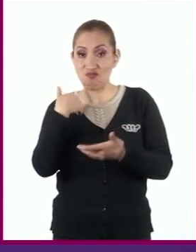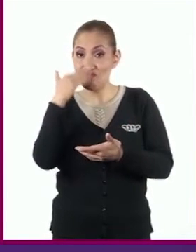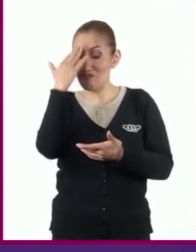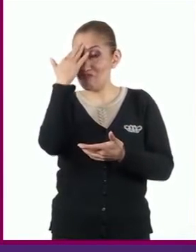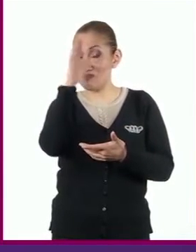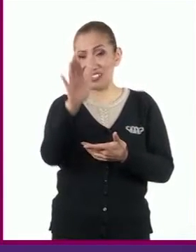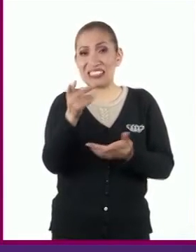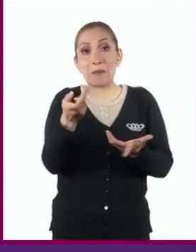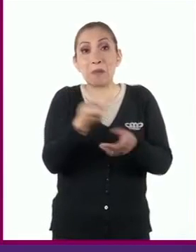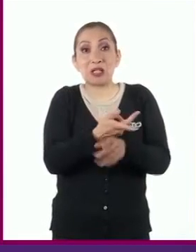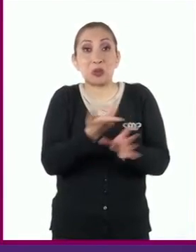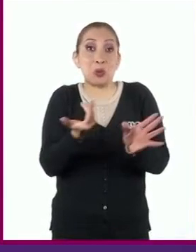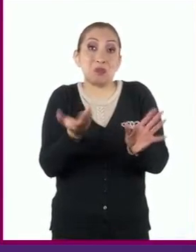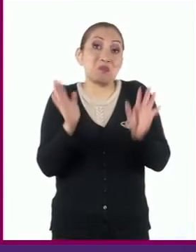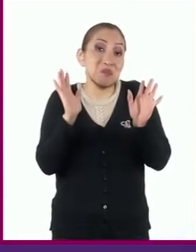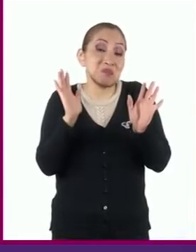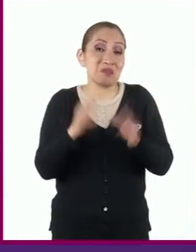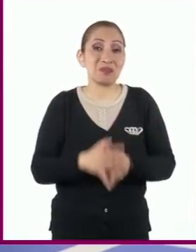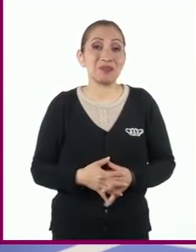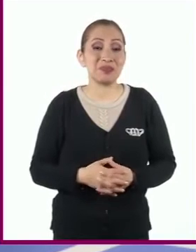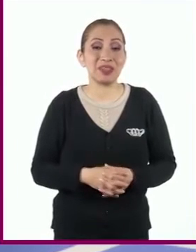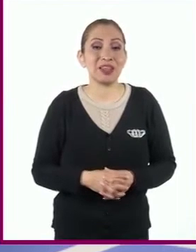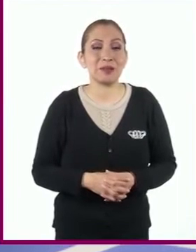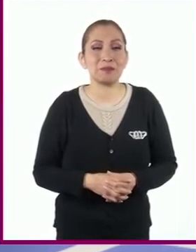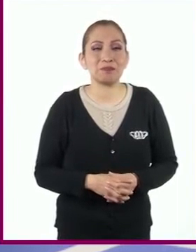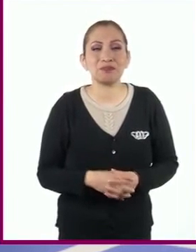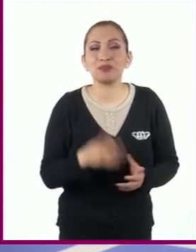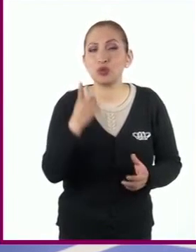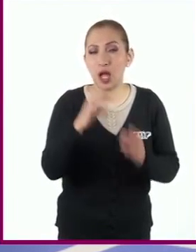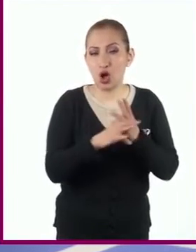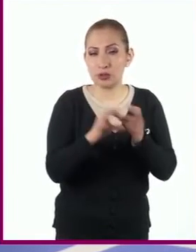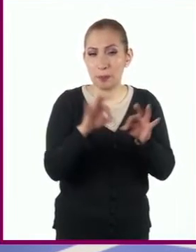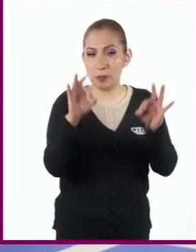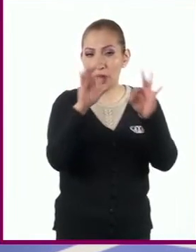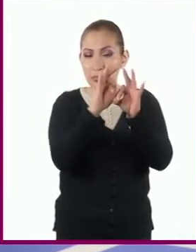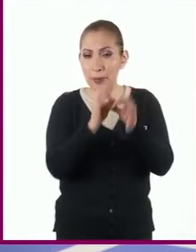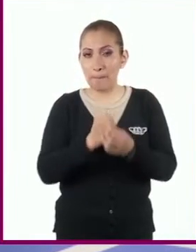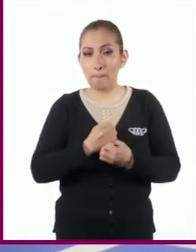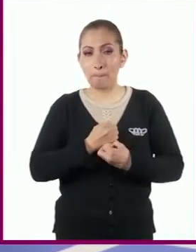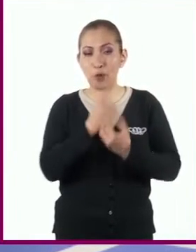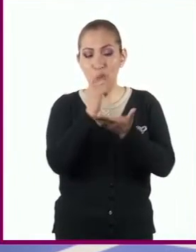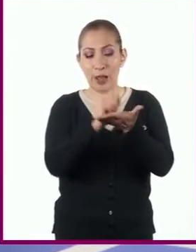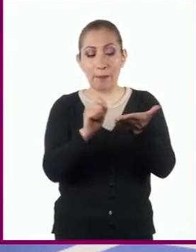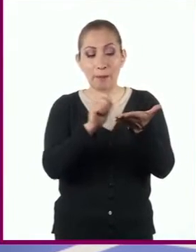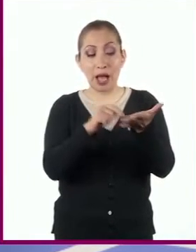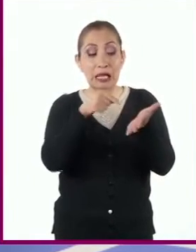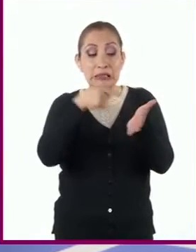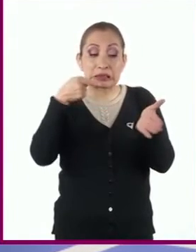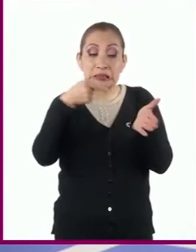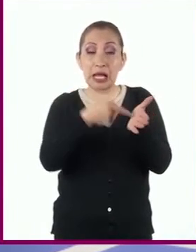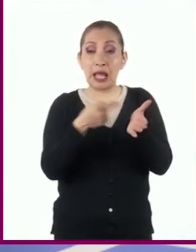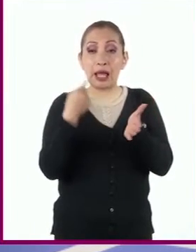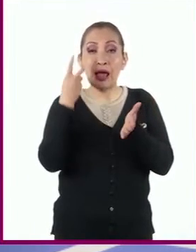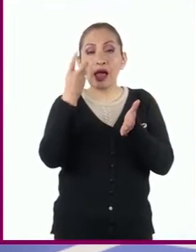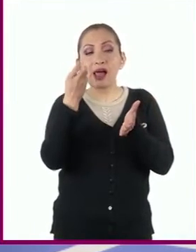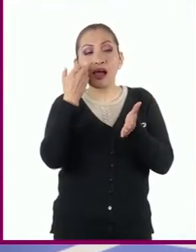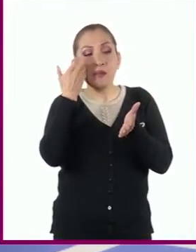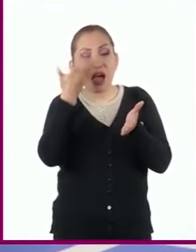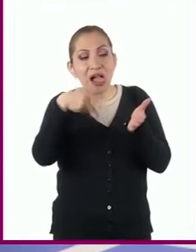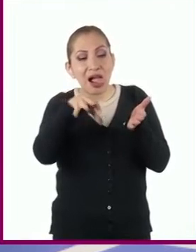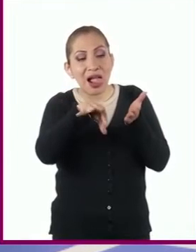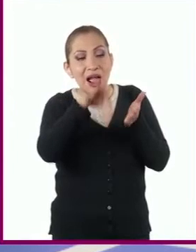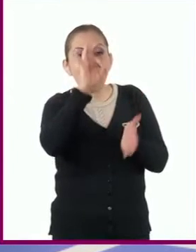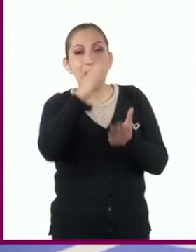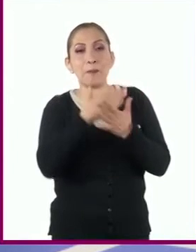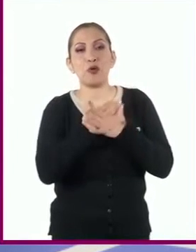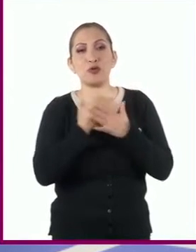desconocemos lo que en realidad sucedió. Algo esencial del poema es que está centrado en la ilusión de descubrir